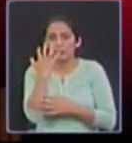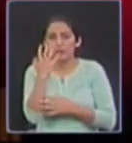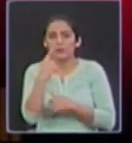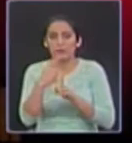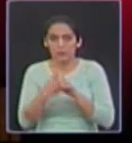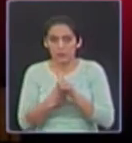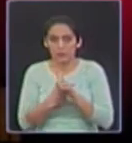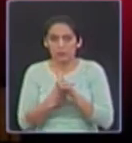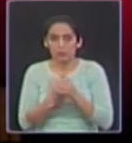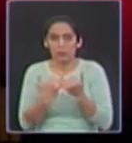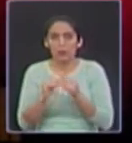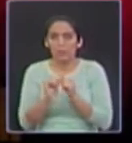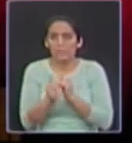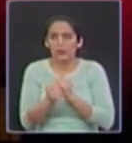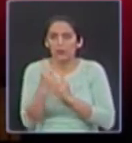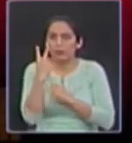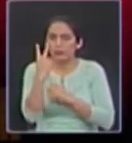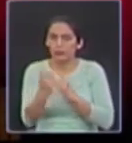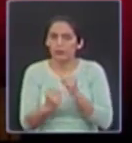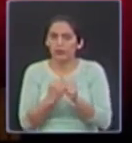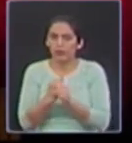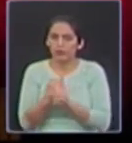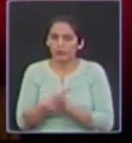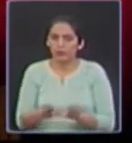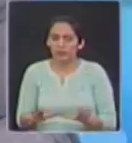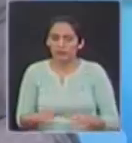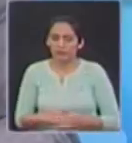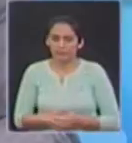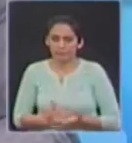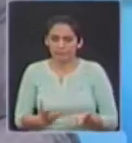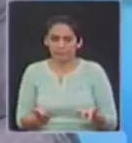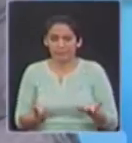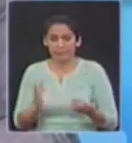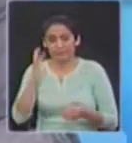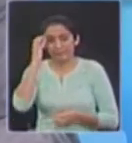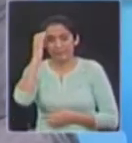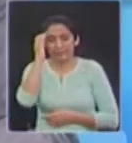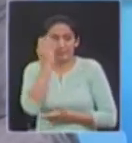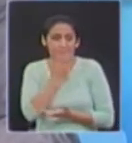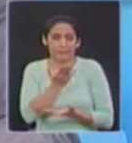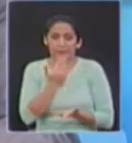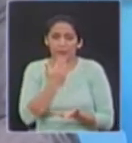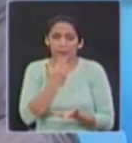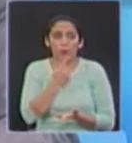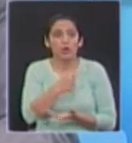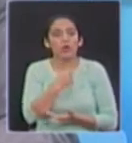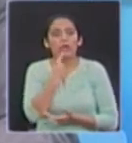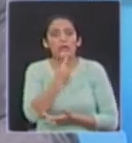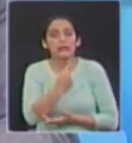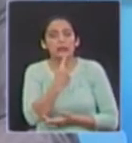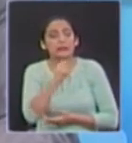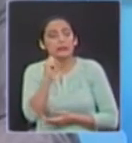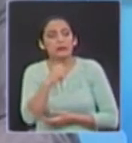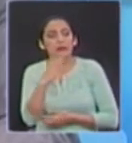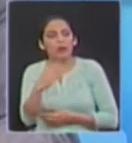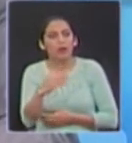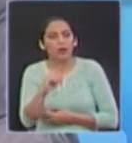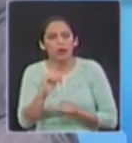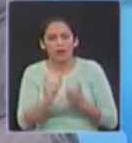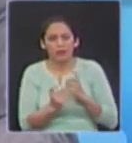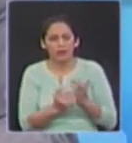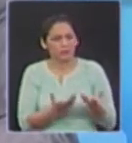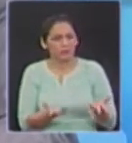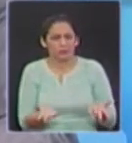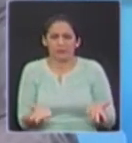primeros factores que preocupa al sector productivo, es esa inseguridad jurídica. esa inseguridad jurídica también tiene efectos